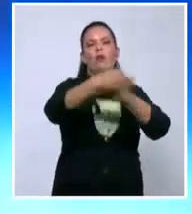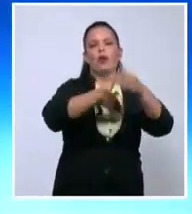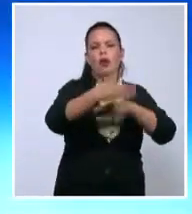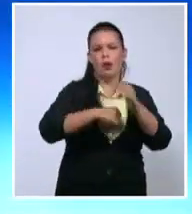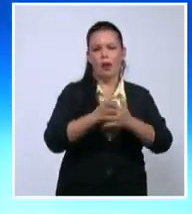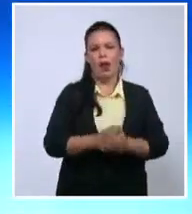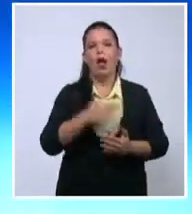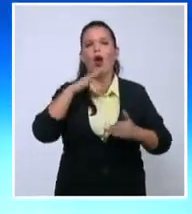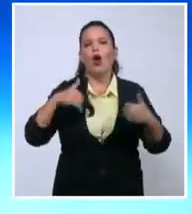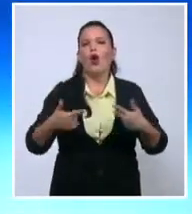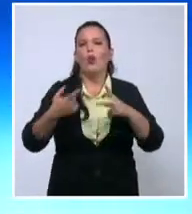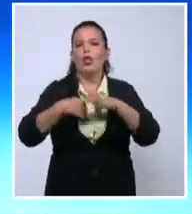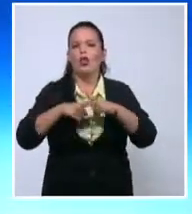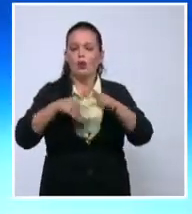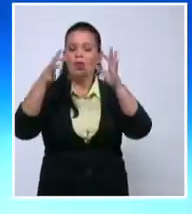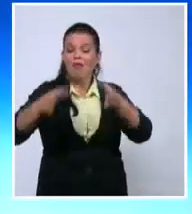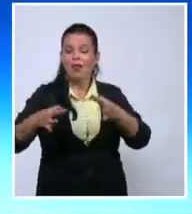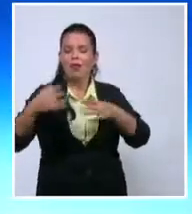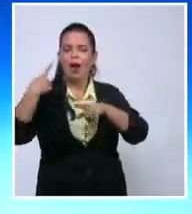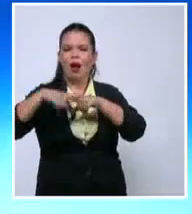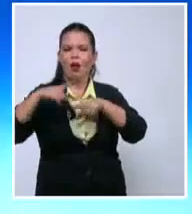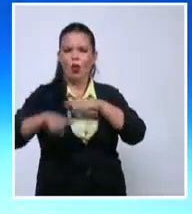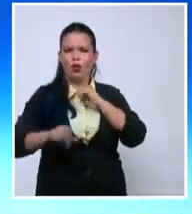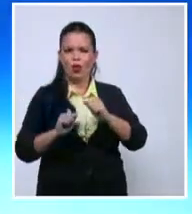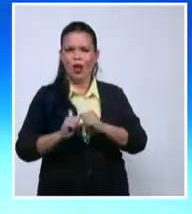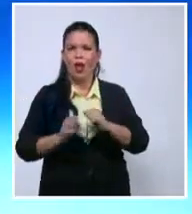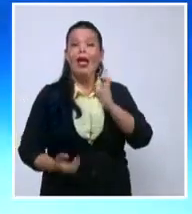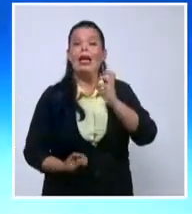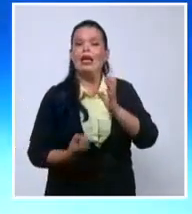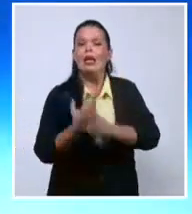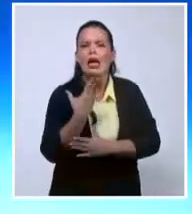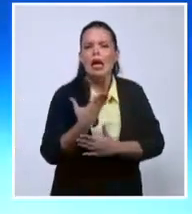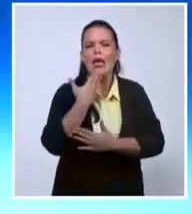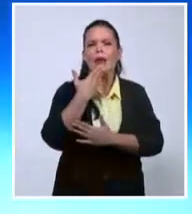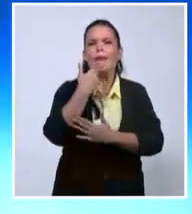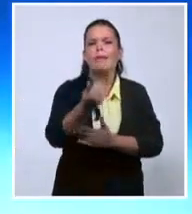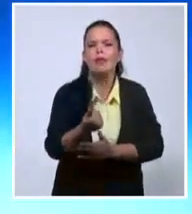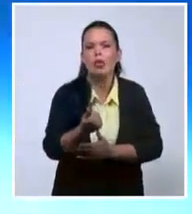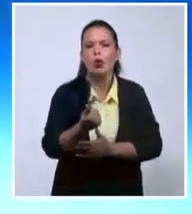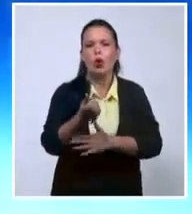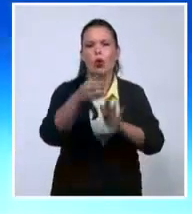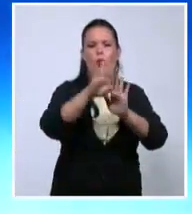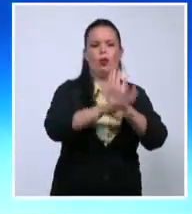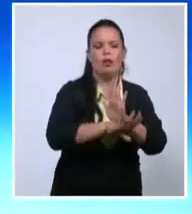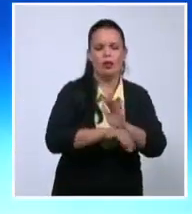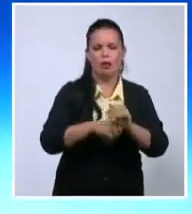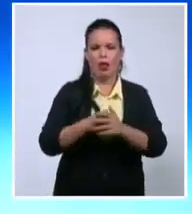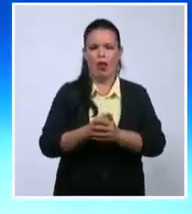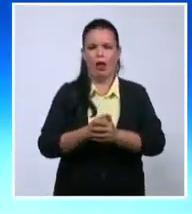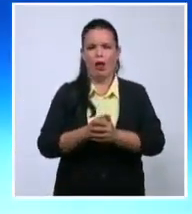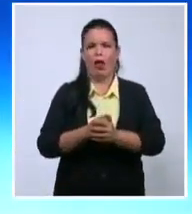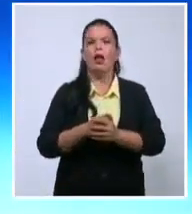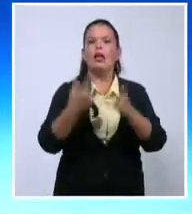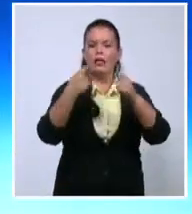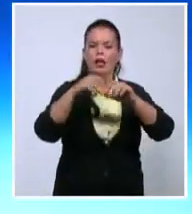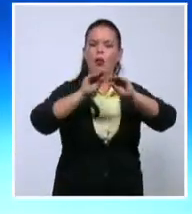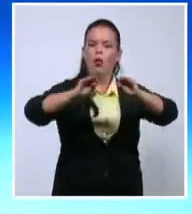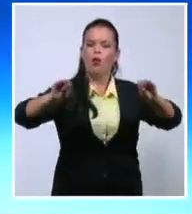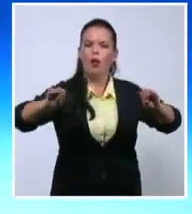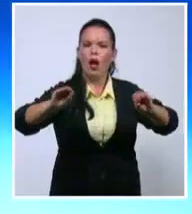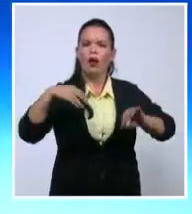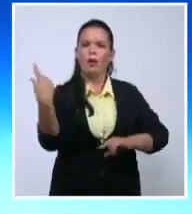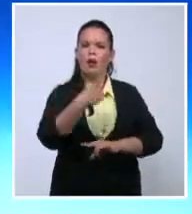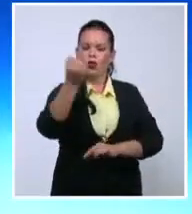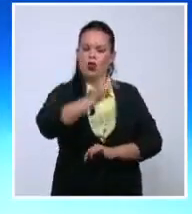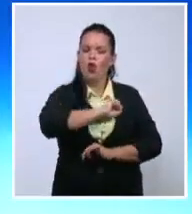para crear muchos más y mejores y más efectivos convocatorias para reconocer, para vencer a todo